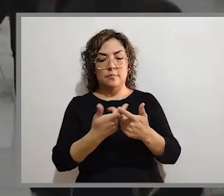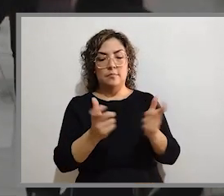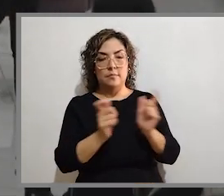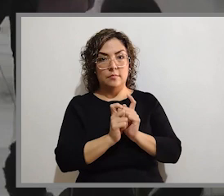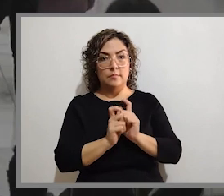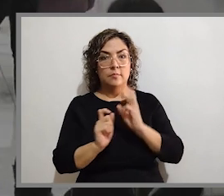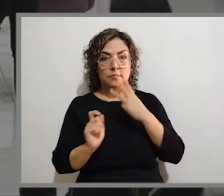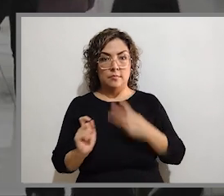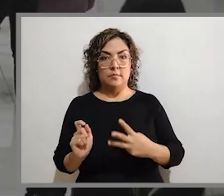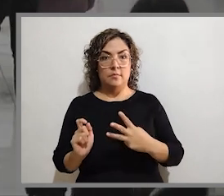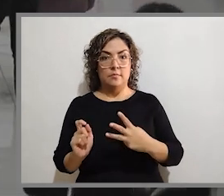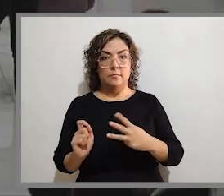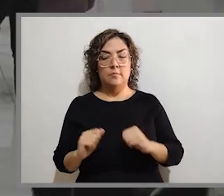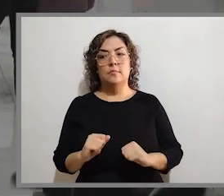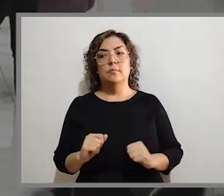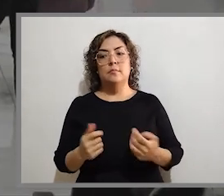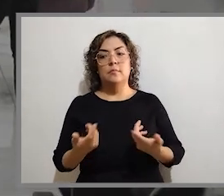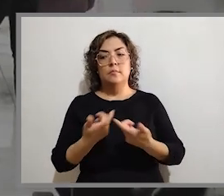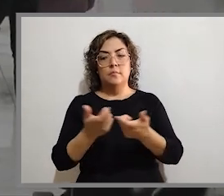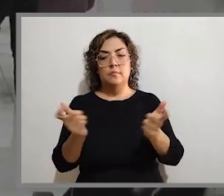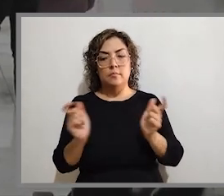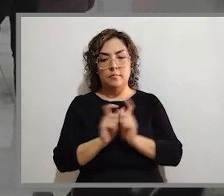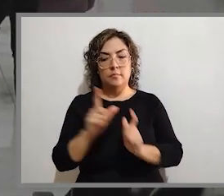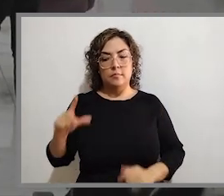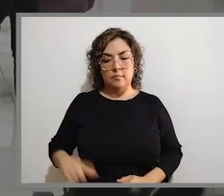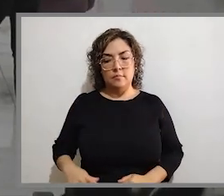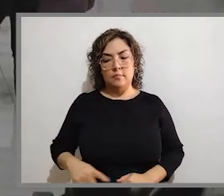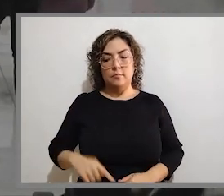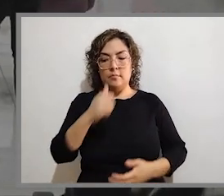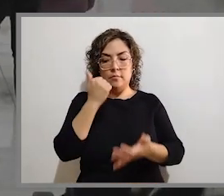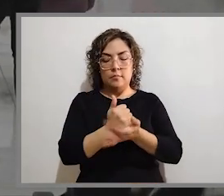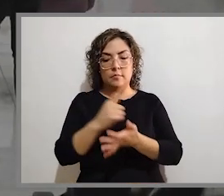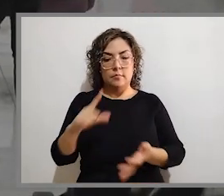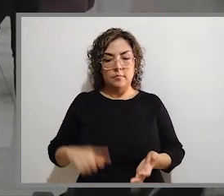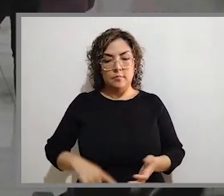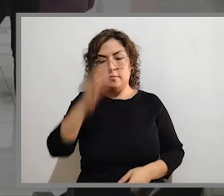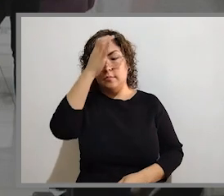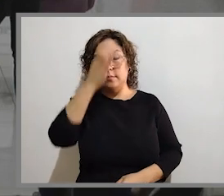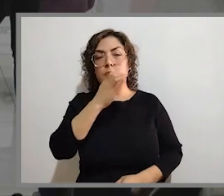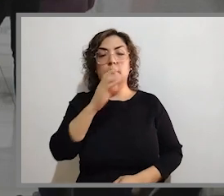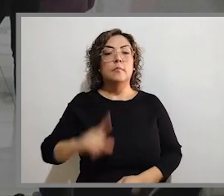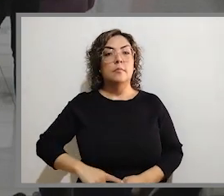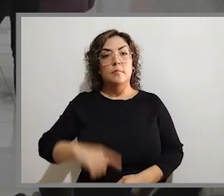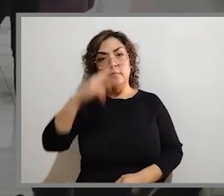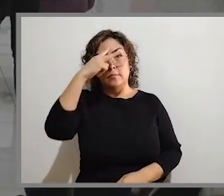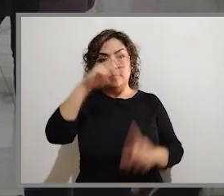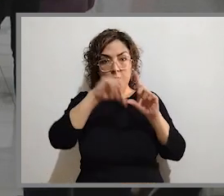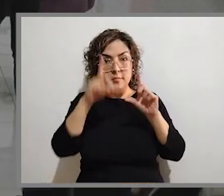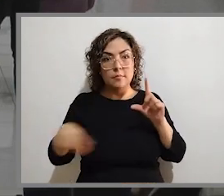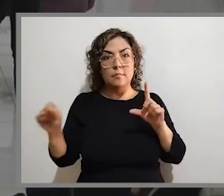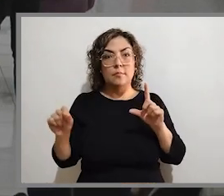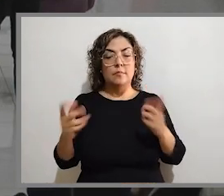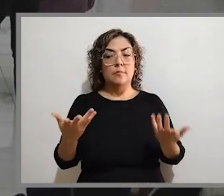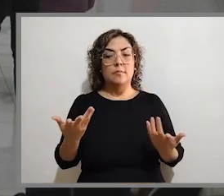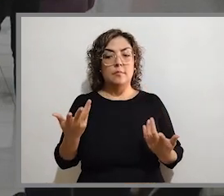3 niveles de gobierno, en los órganos autónomos, como los OPLES, como el INE, o bajo sistemas